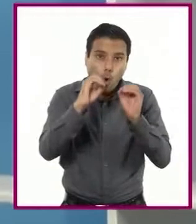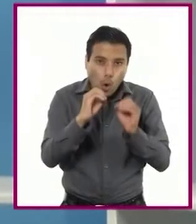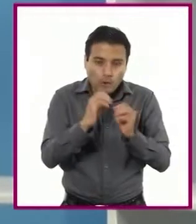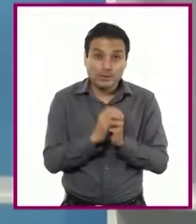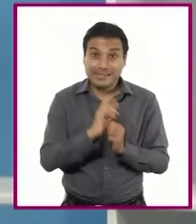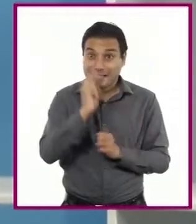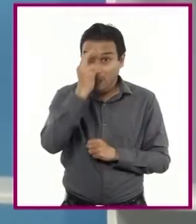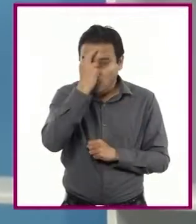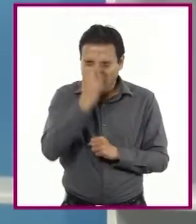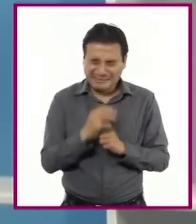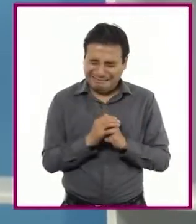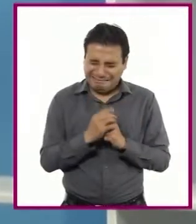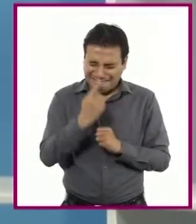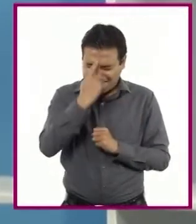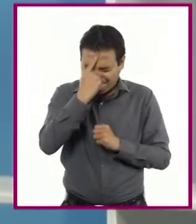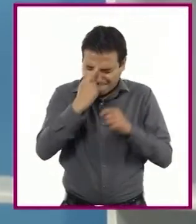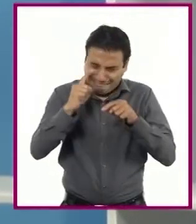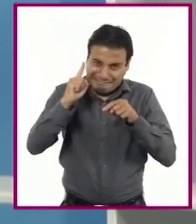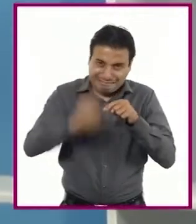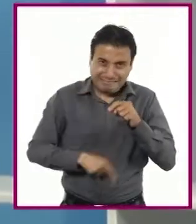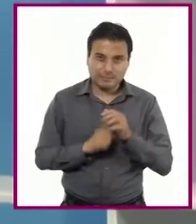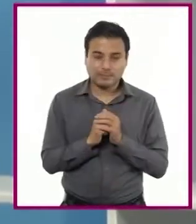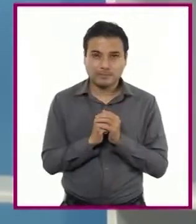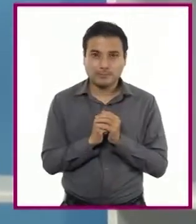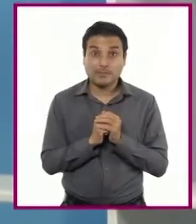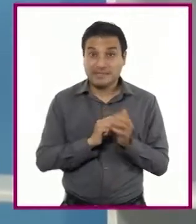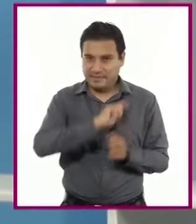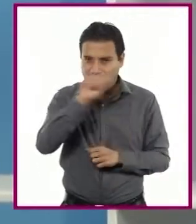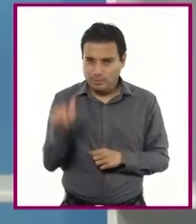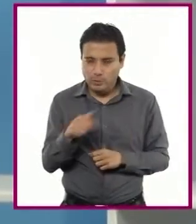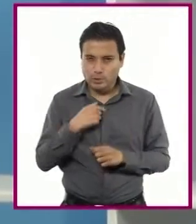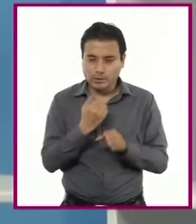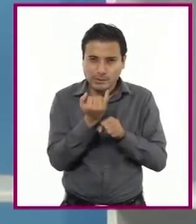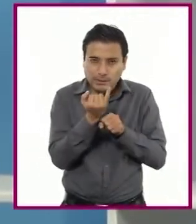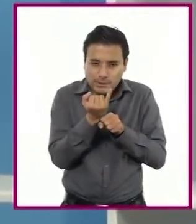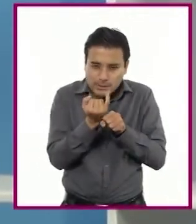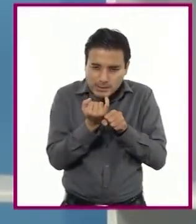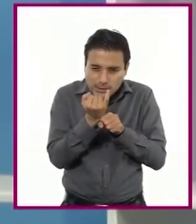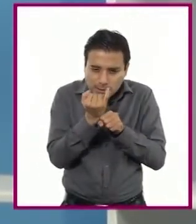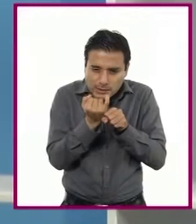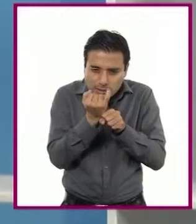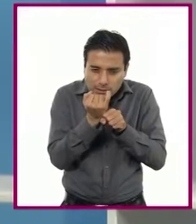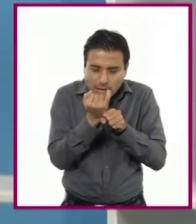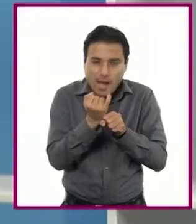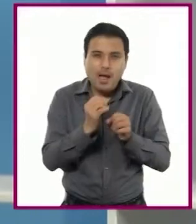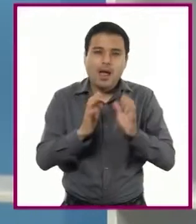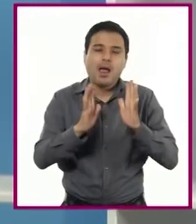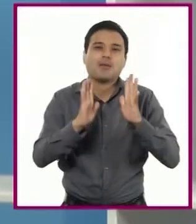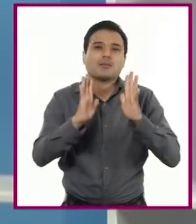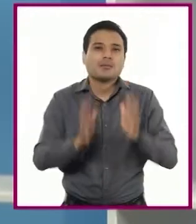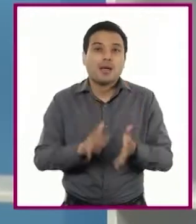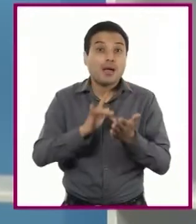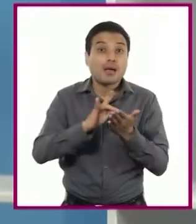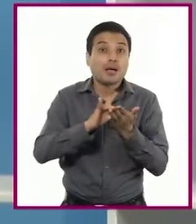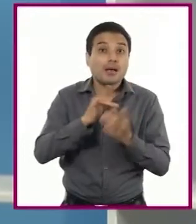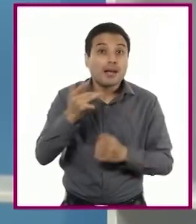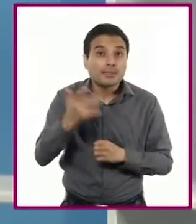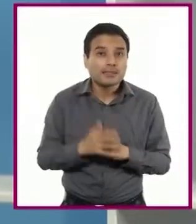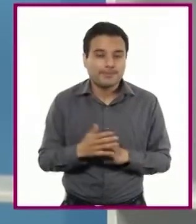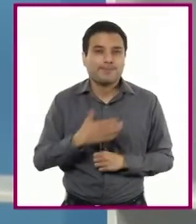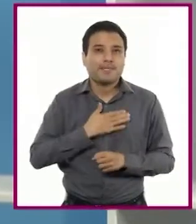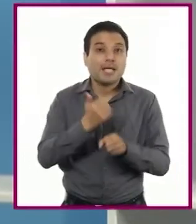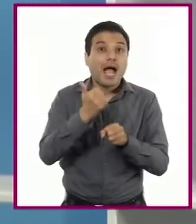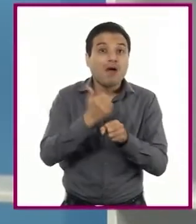sus recuerdos. Acabé por descubrir parte de los hechos gracias al hermano menor de mi